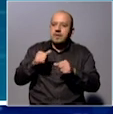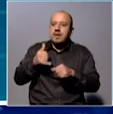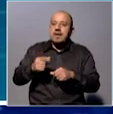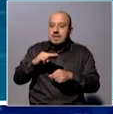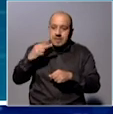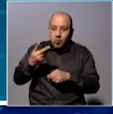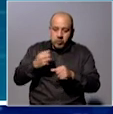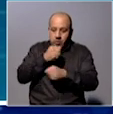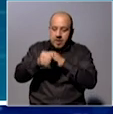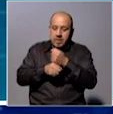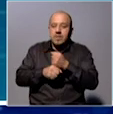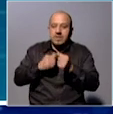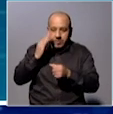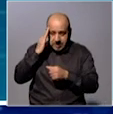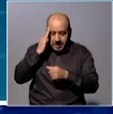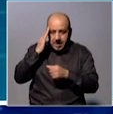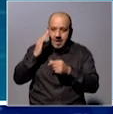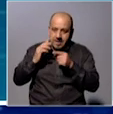segunda temporada y sé que,